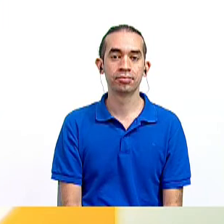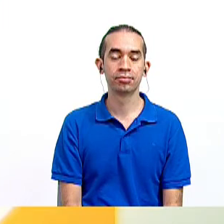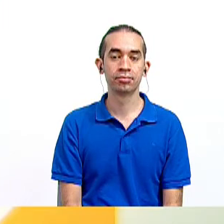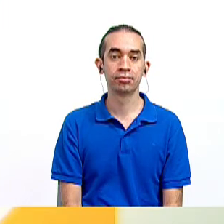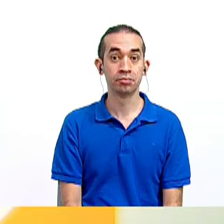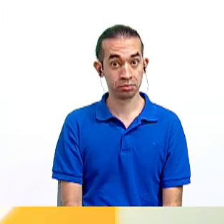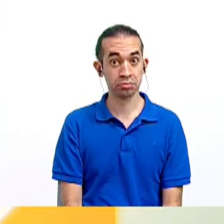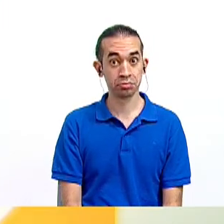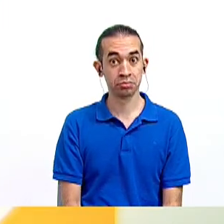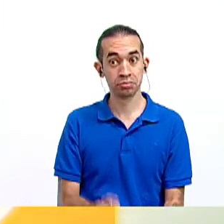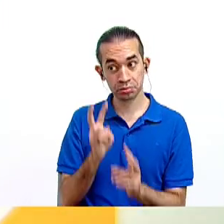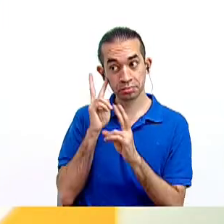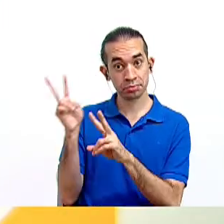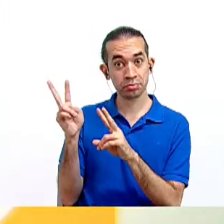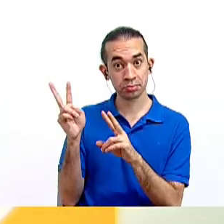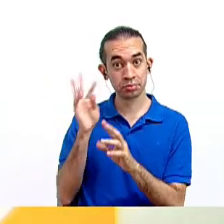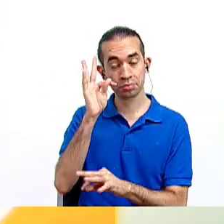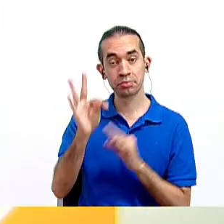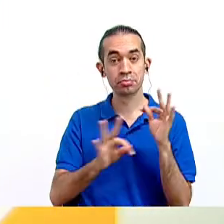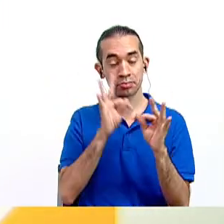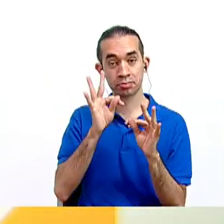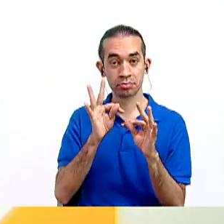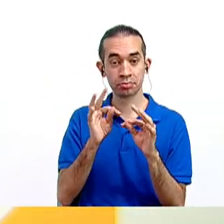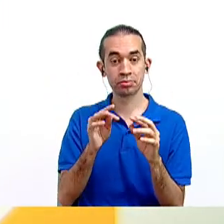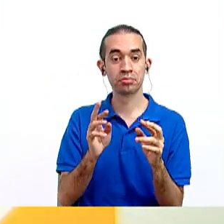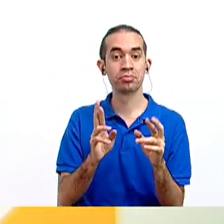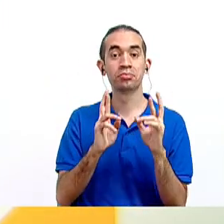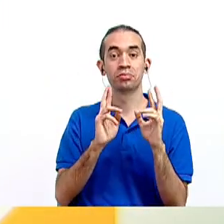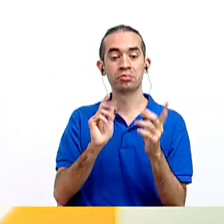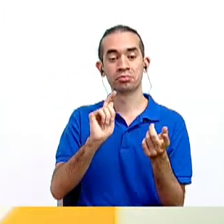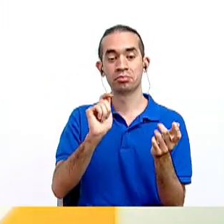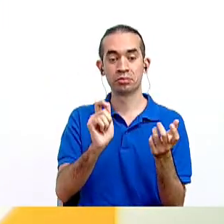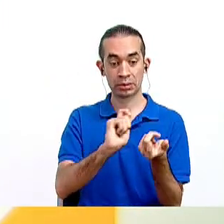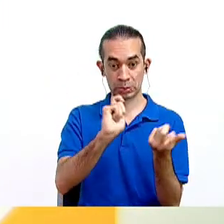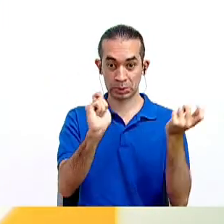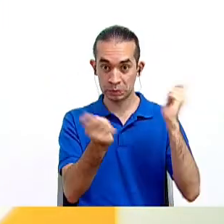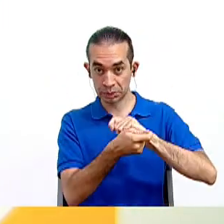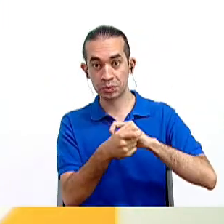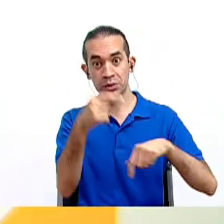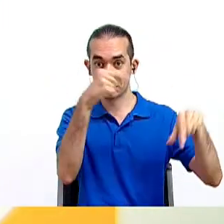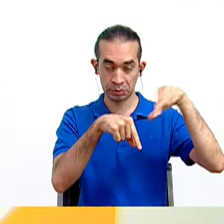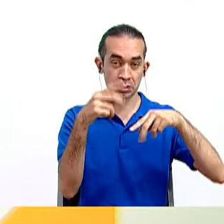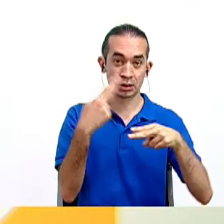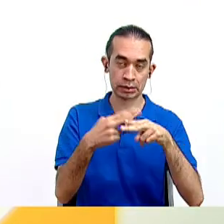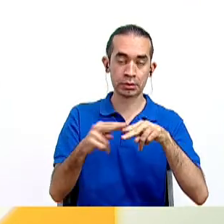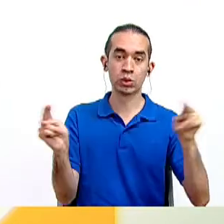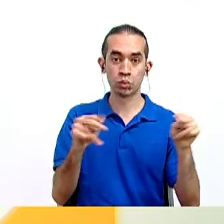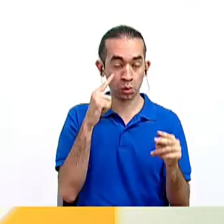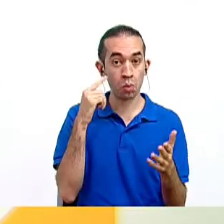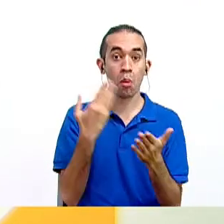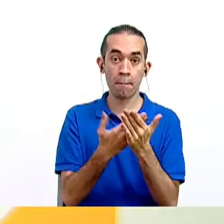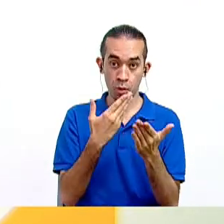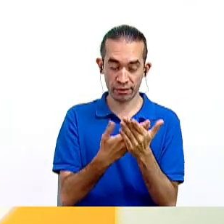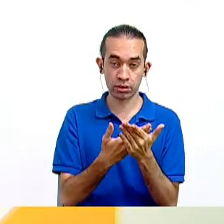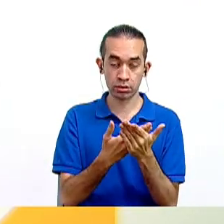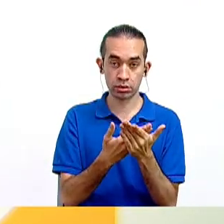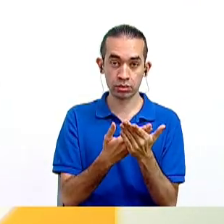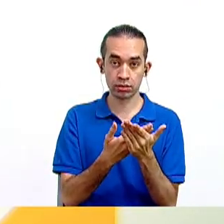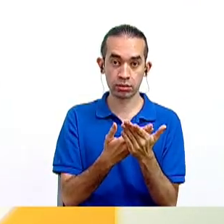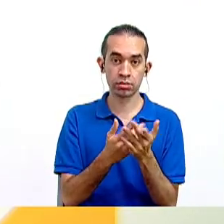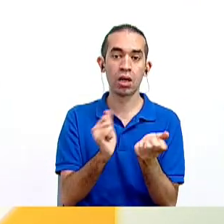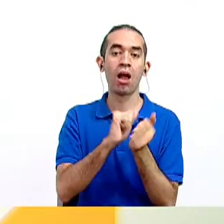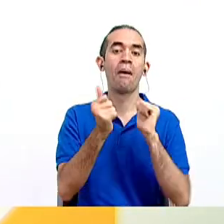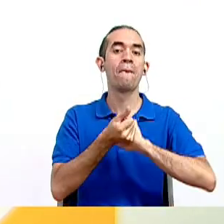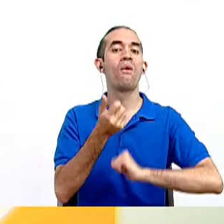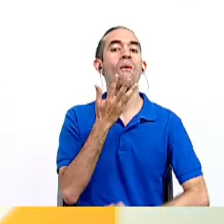Ese que acabamos de ver es otro tipo de reacción química, se llama de neutralización. ¿Y vieron la evidencia de que estaba la reacción? Un cambio